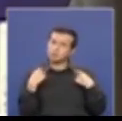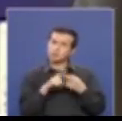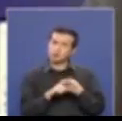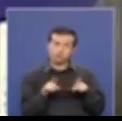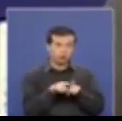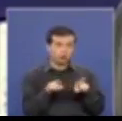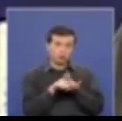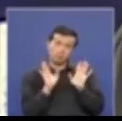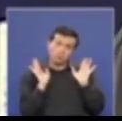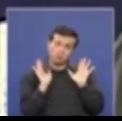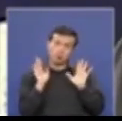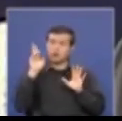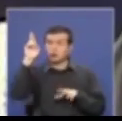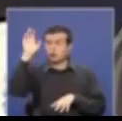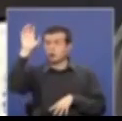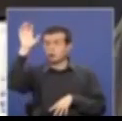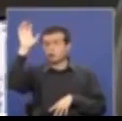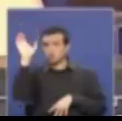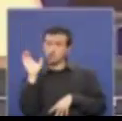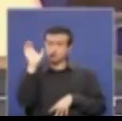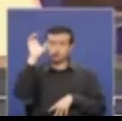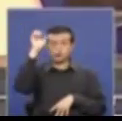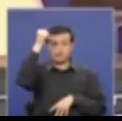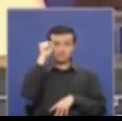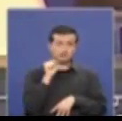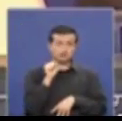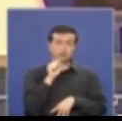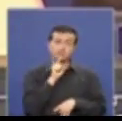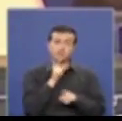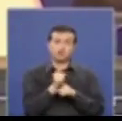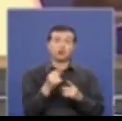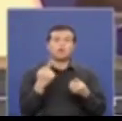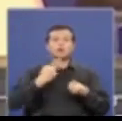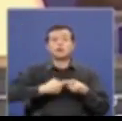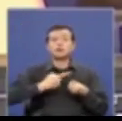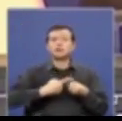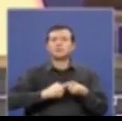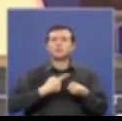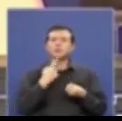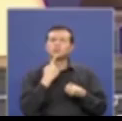el castellano varía de región en región. Como dicen los jóvenes, ¿no? Yo, en Quito dicen,